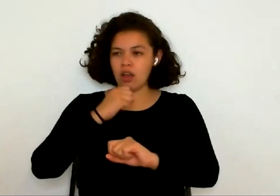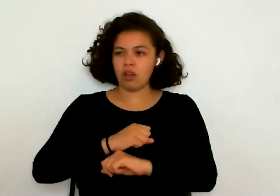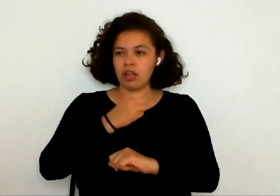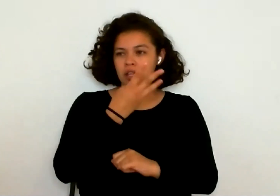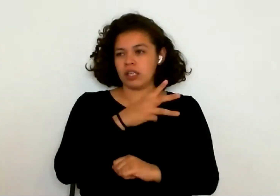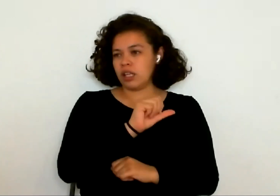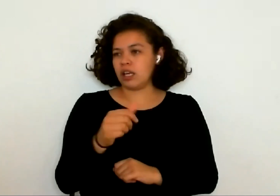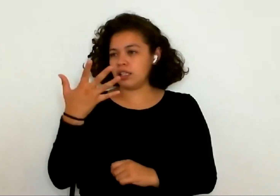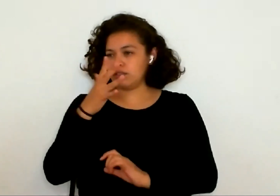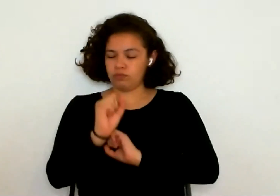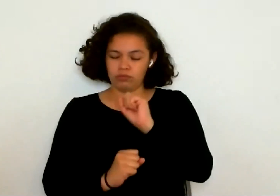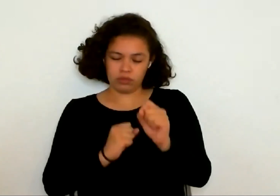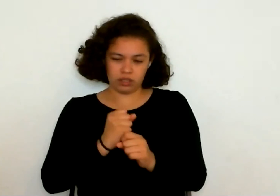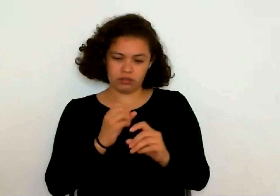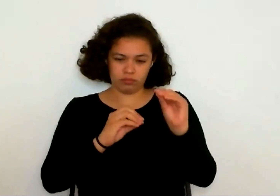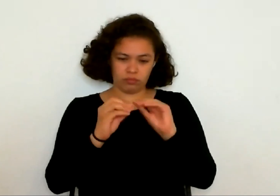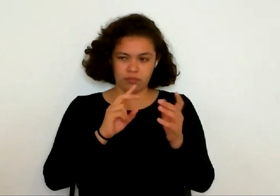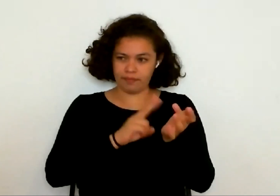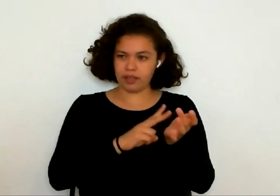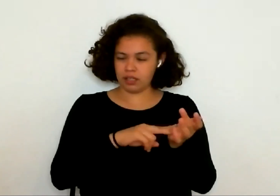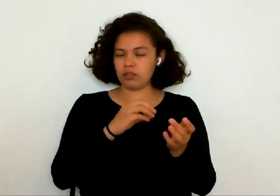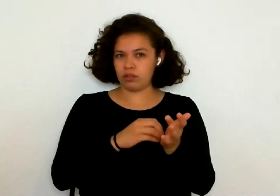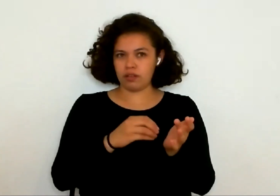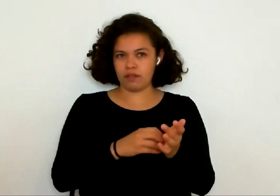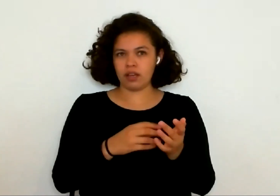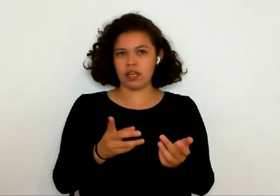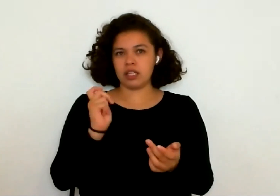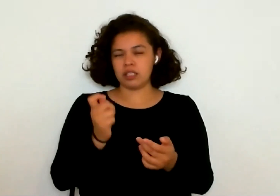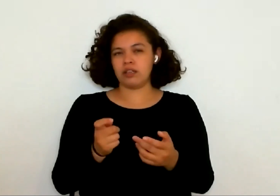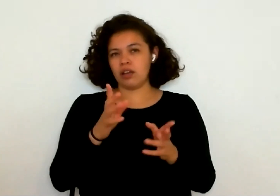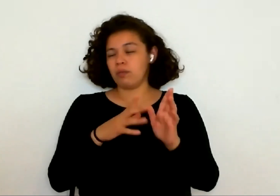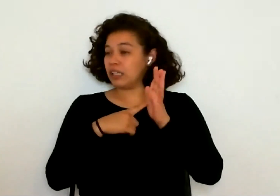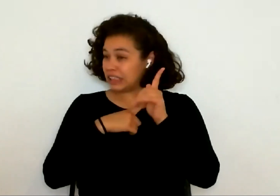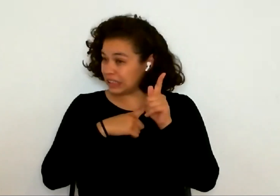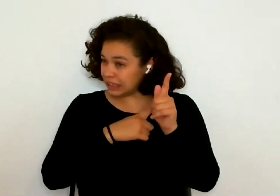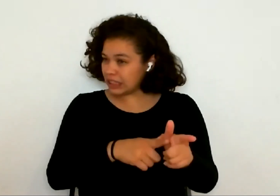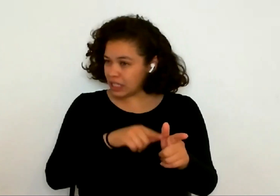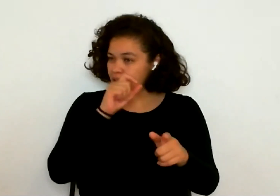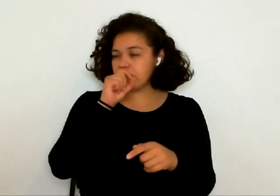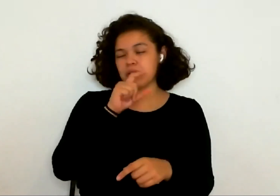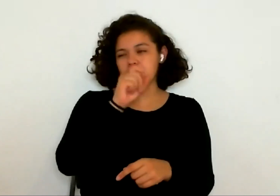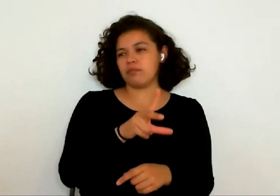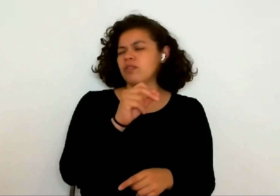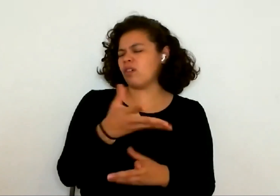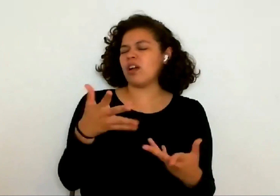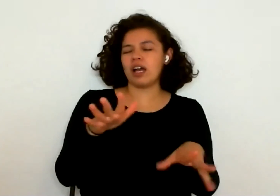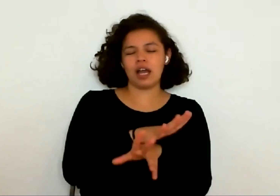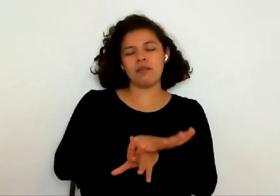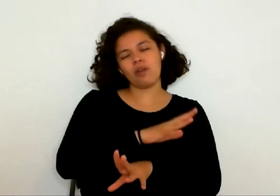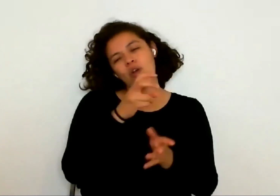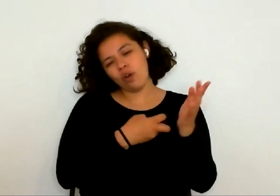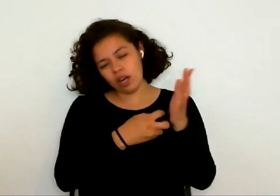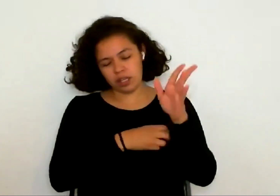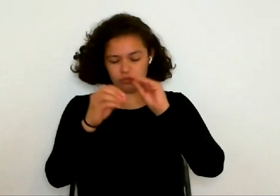5, y no quiere decir que va a ser estático, sino se irán haciendo ajustes, pero ya